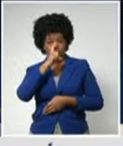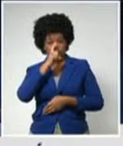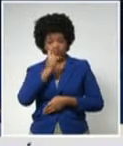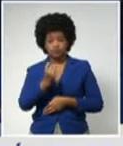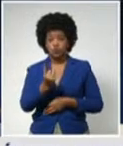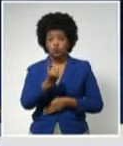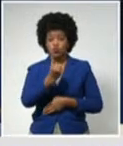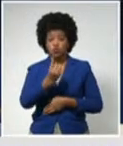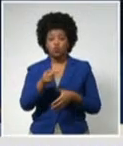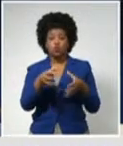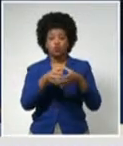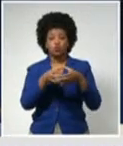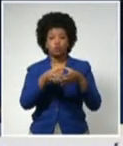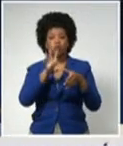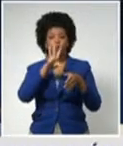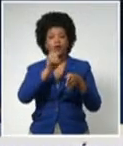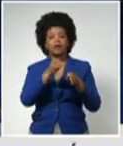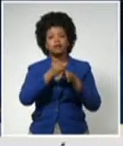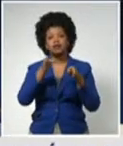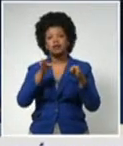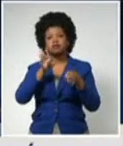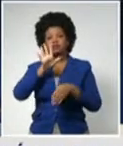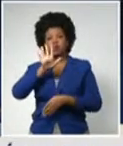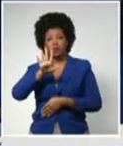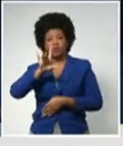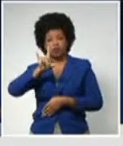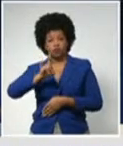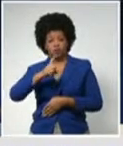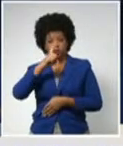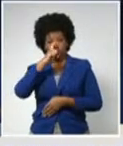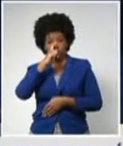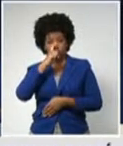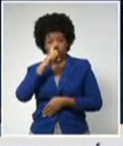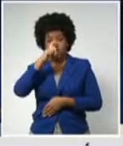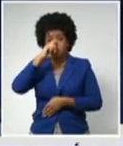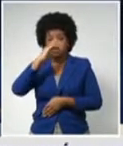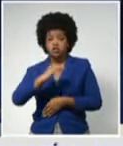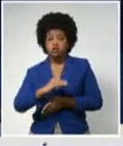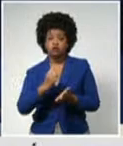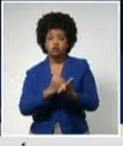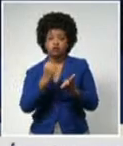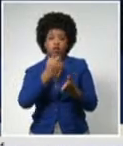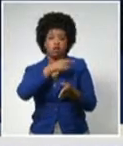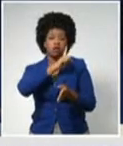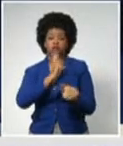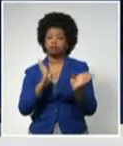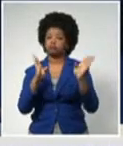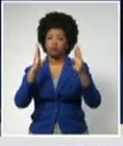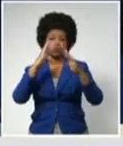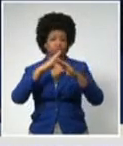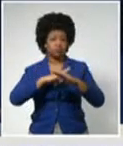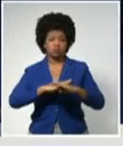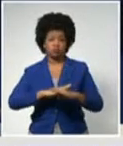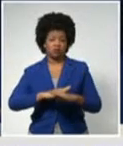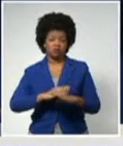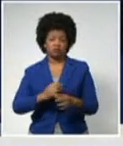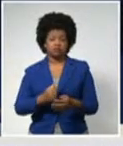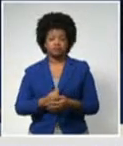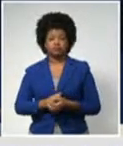40 a 59 años. No tuvimos ningún niño confirmado con la COVID en el día de ayer, y